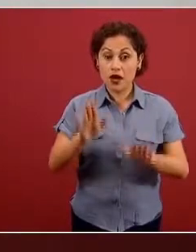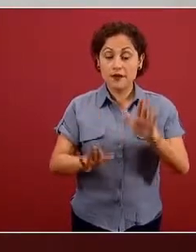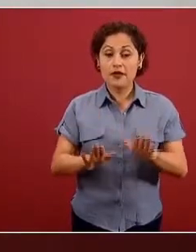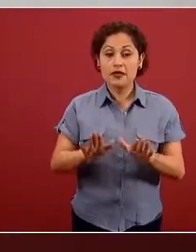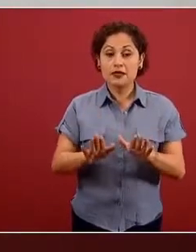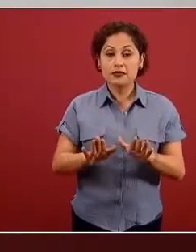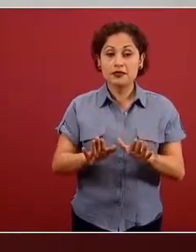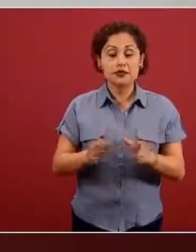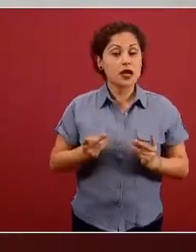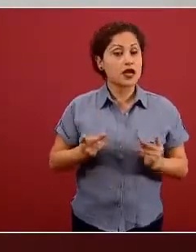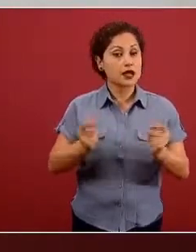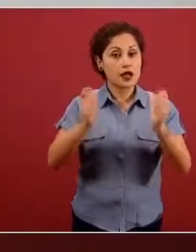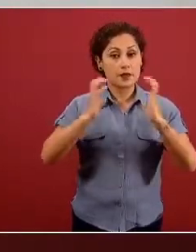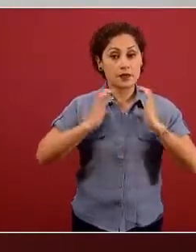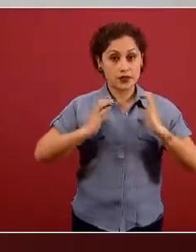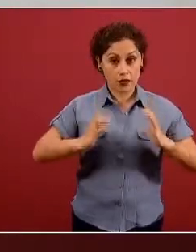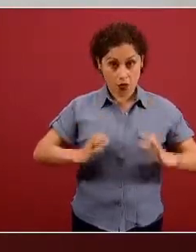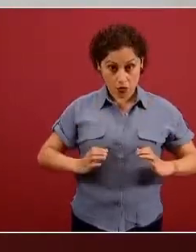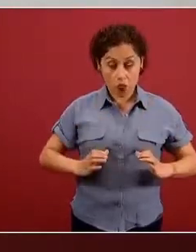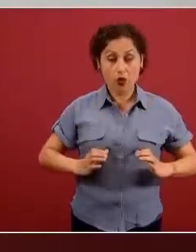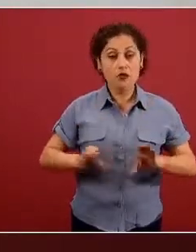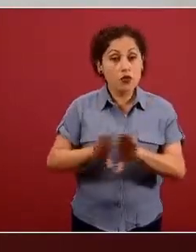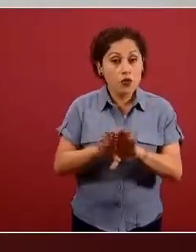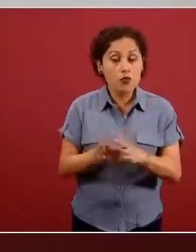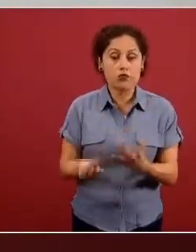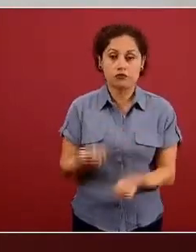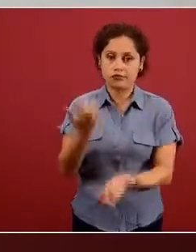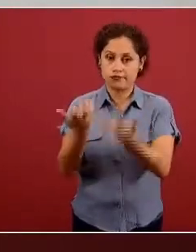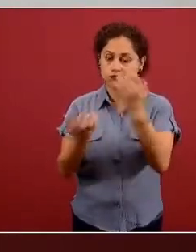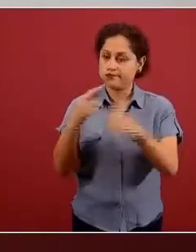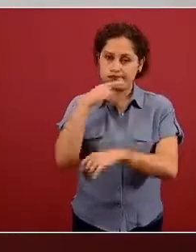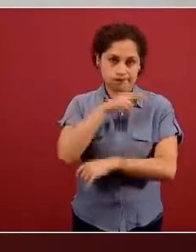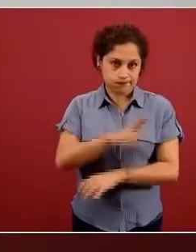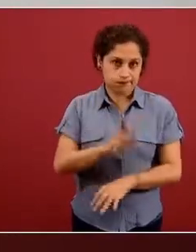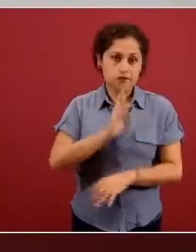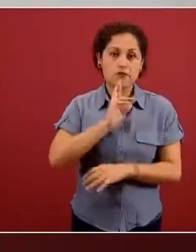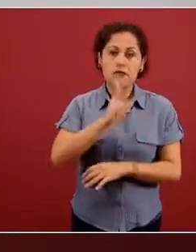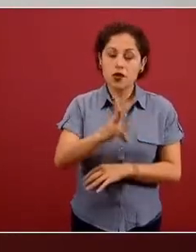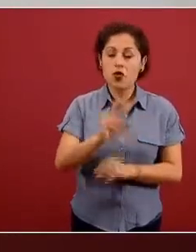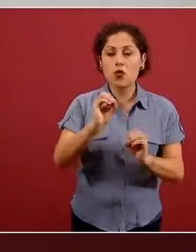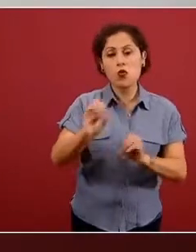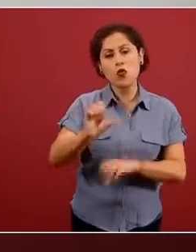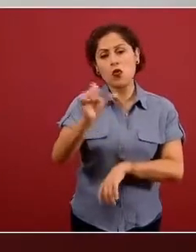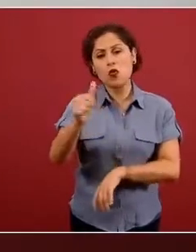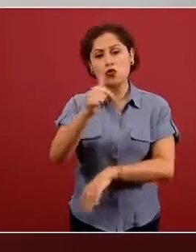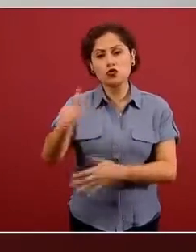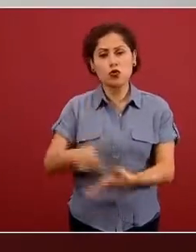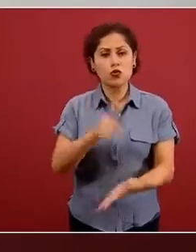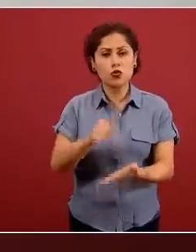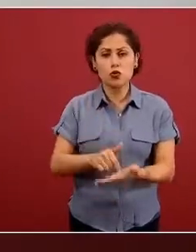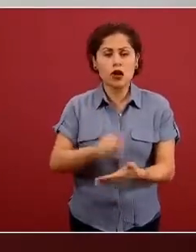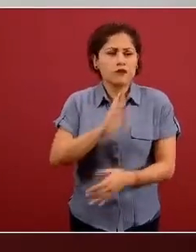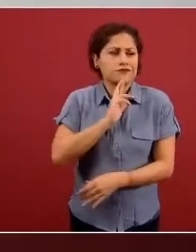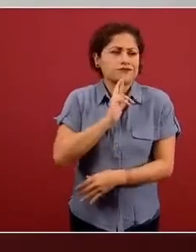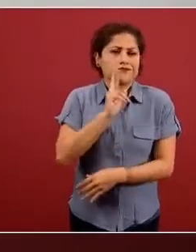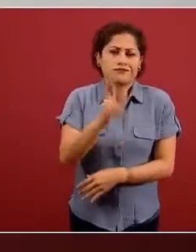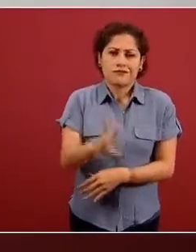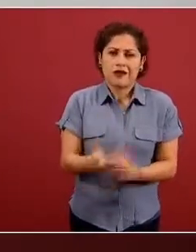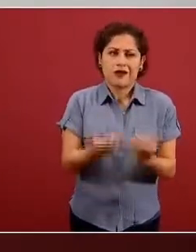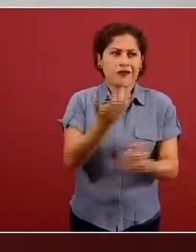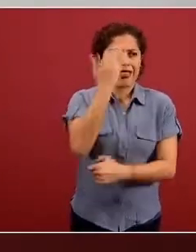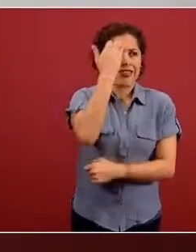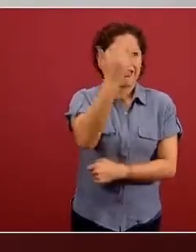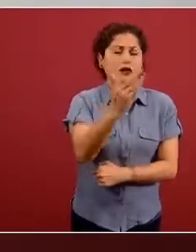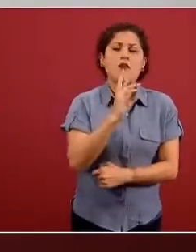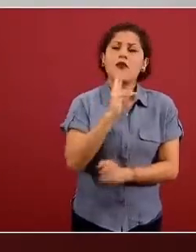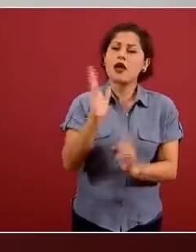los cuerpos si esto se hace a través de la incineración, y hay otras zonas donde es más fácil poderlo hacer a través de